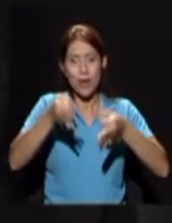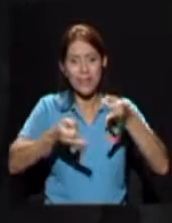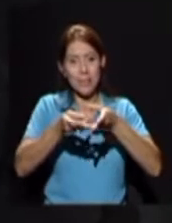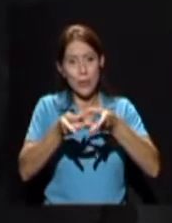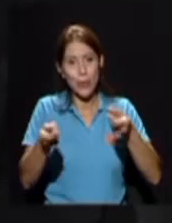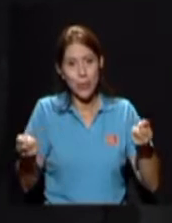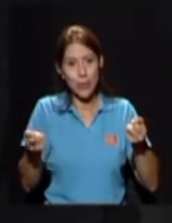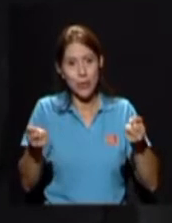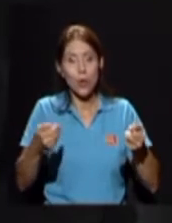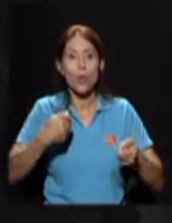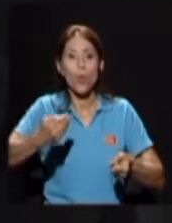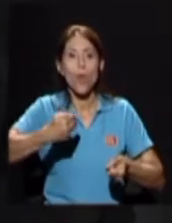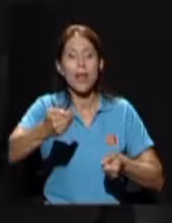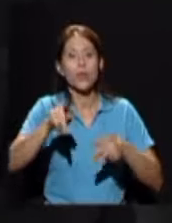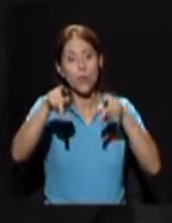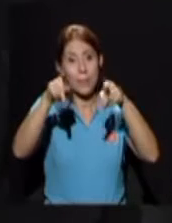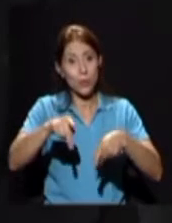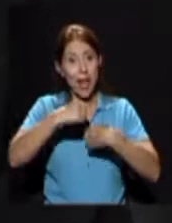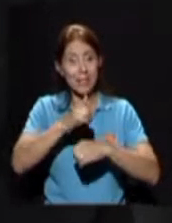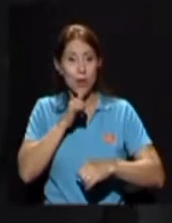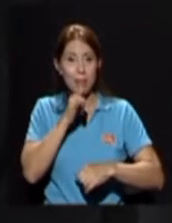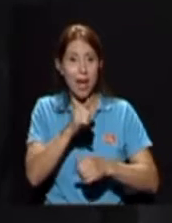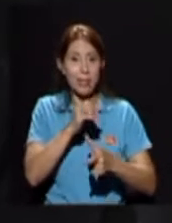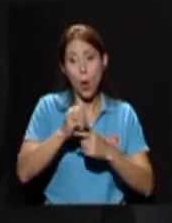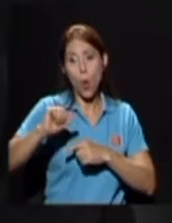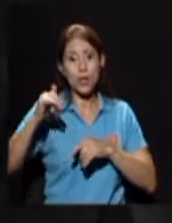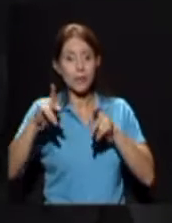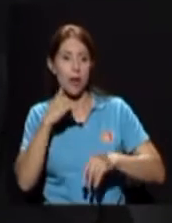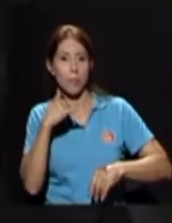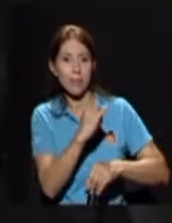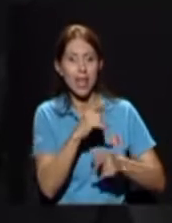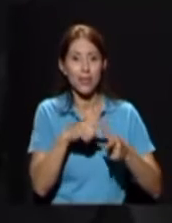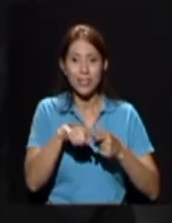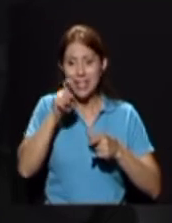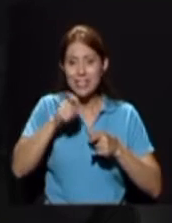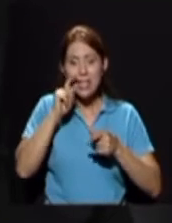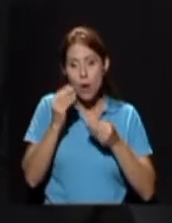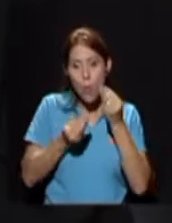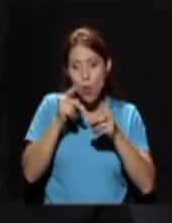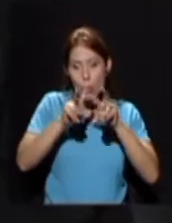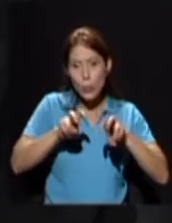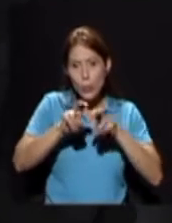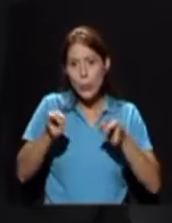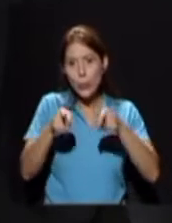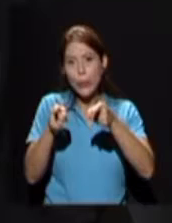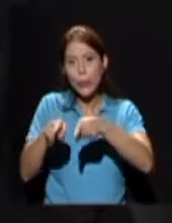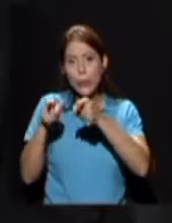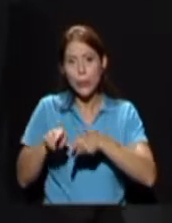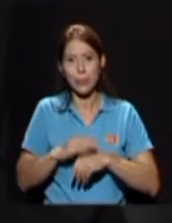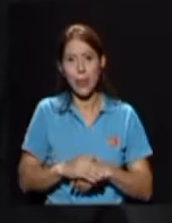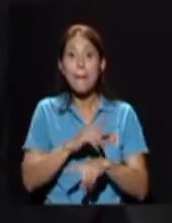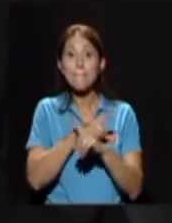un ciudadano presenta una demanda o es demandado por otro ciudadano. pero para analizar los resultados que